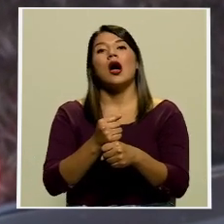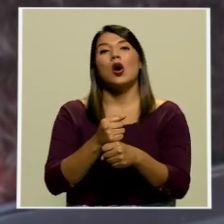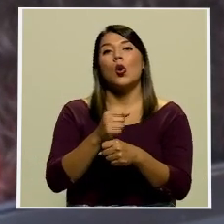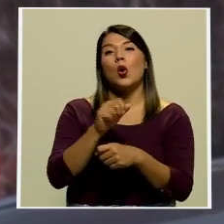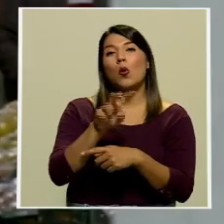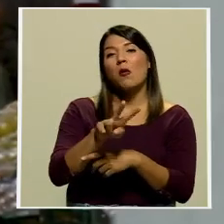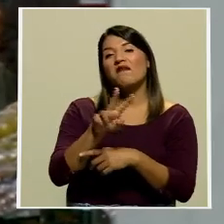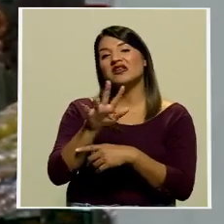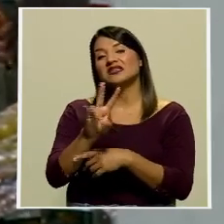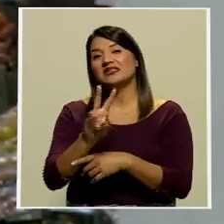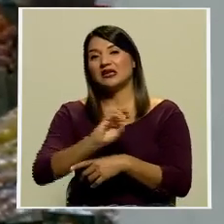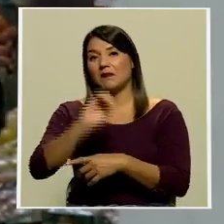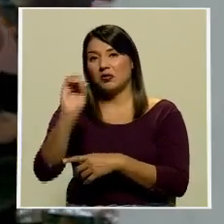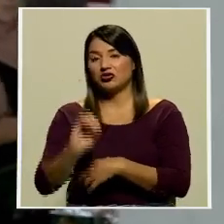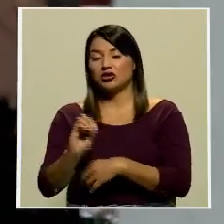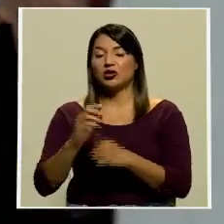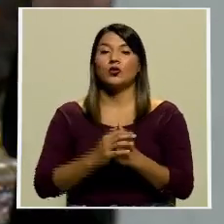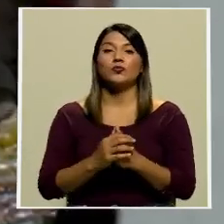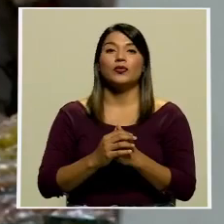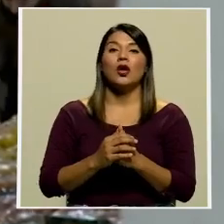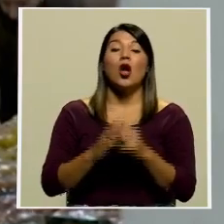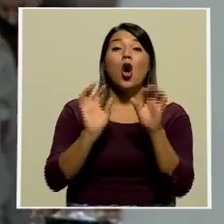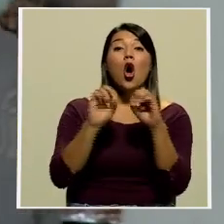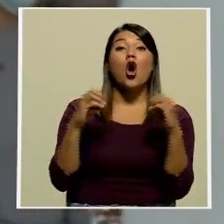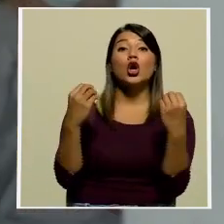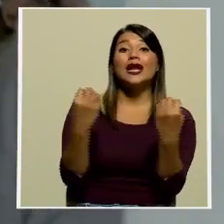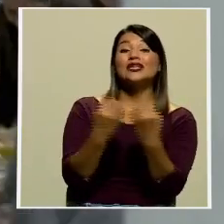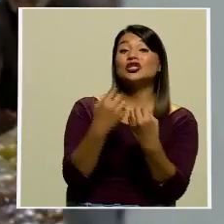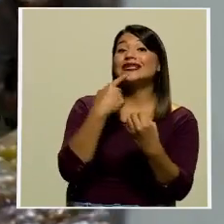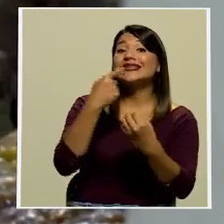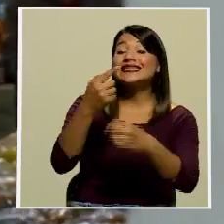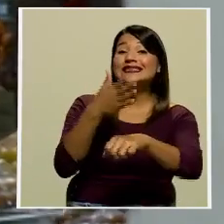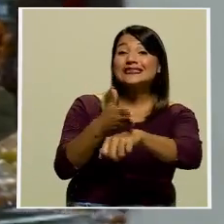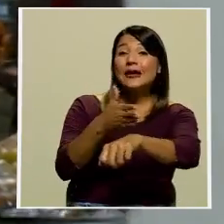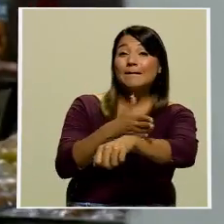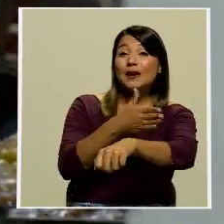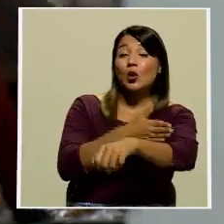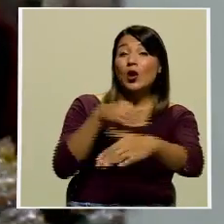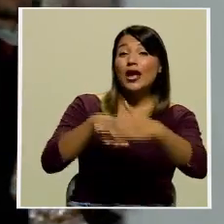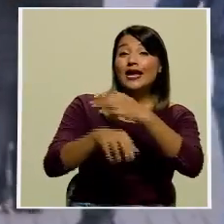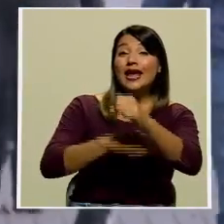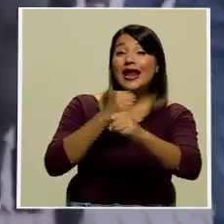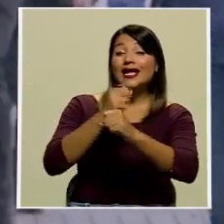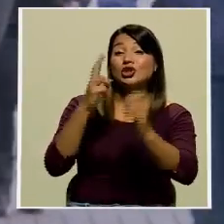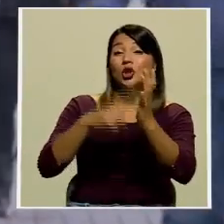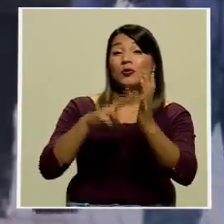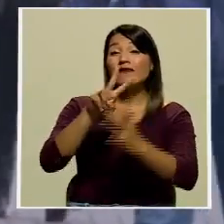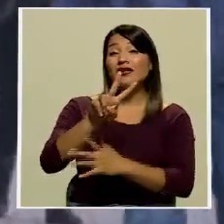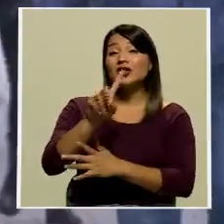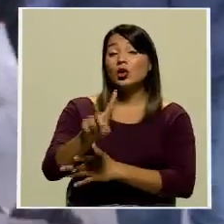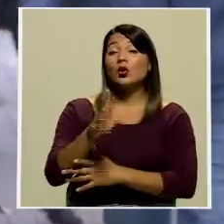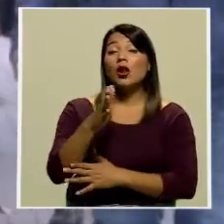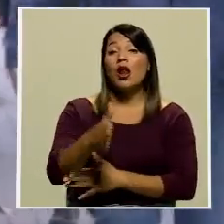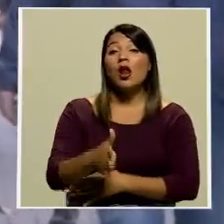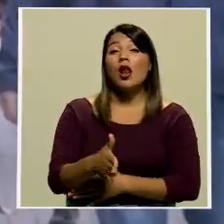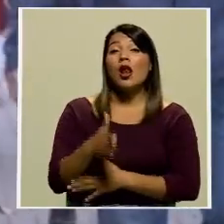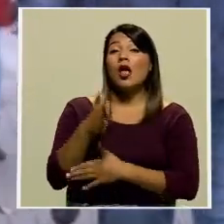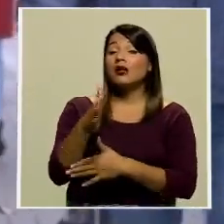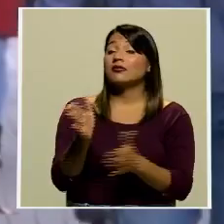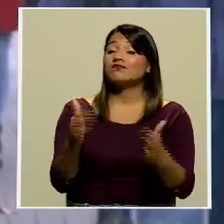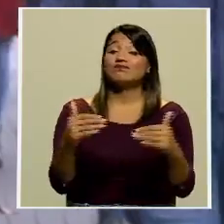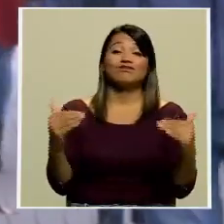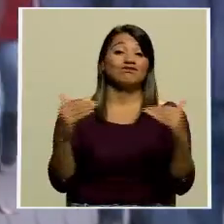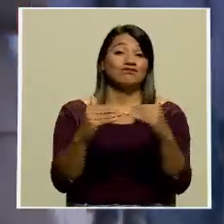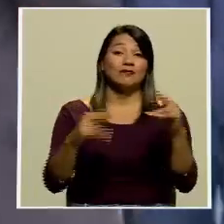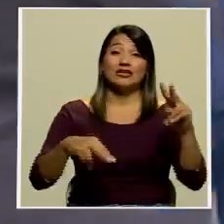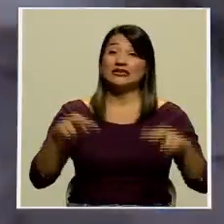los adultos. La organización pronosticó que la recuperación en 2021 será lenta, desigual y aleatoria si los responsables